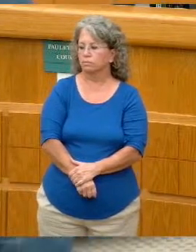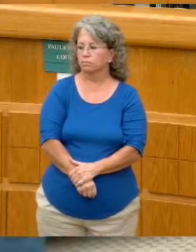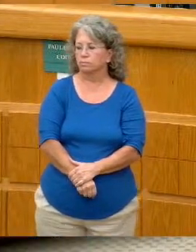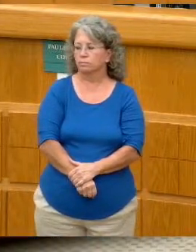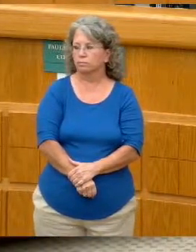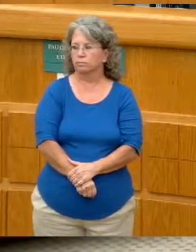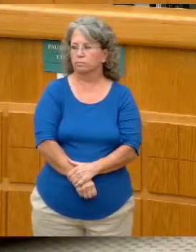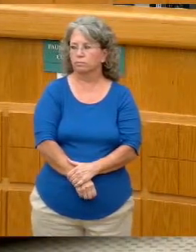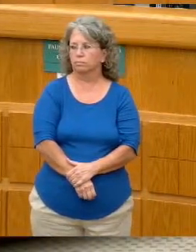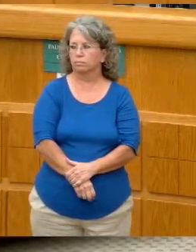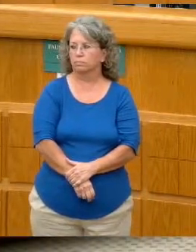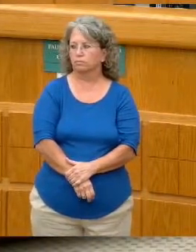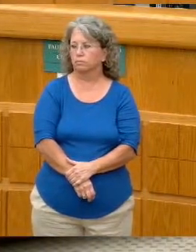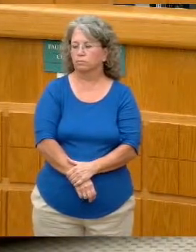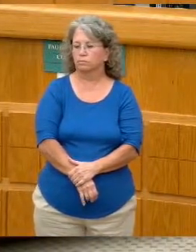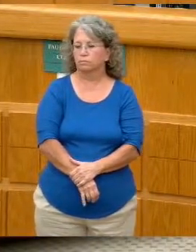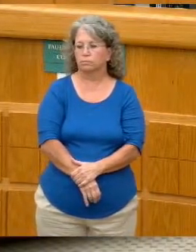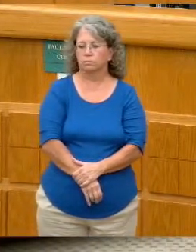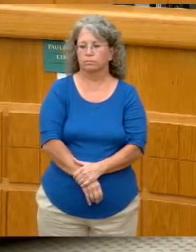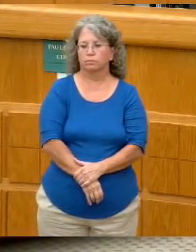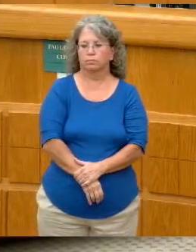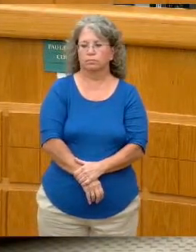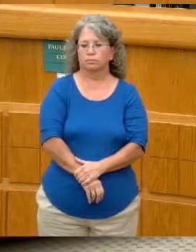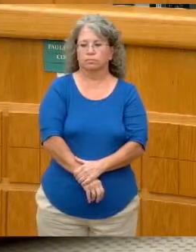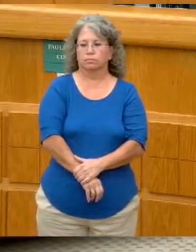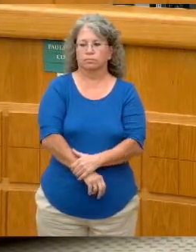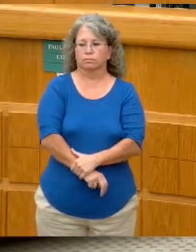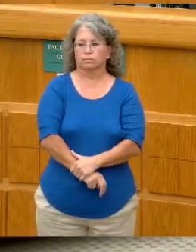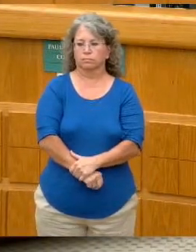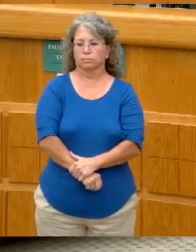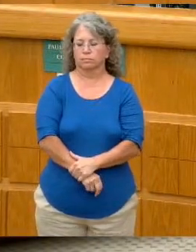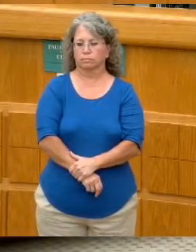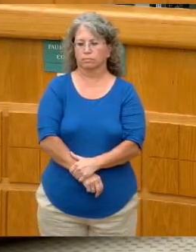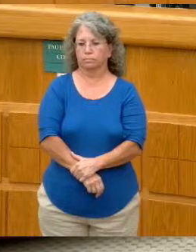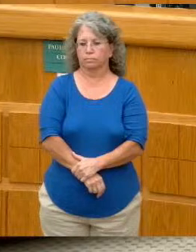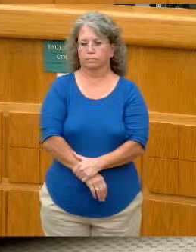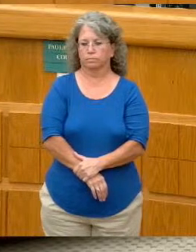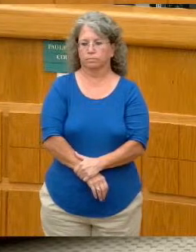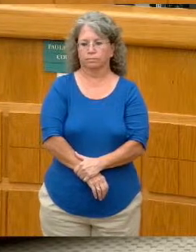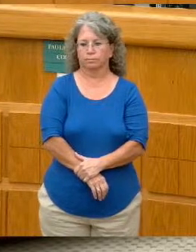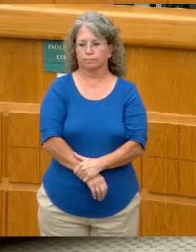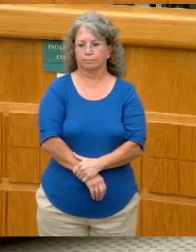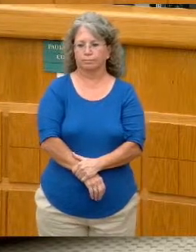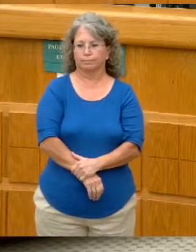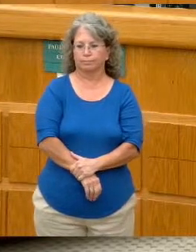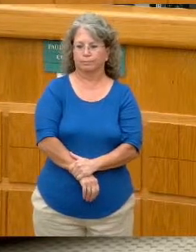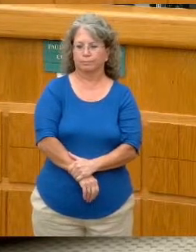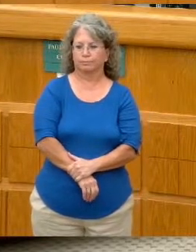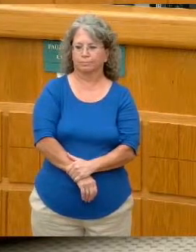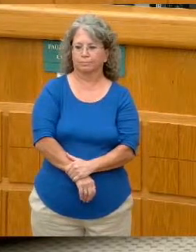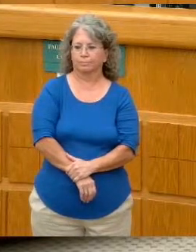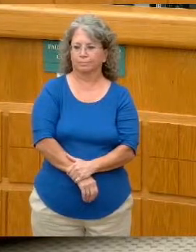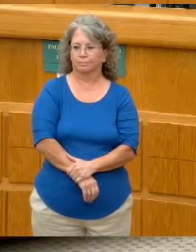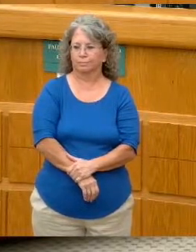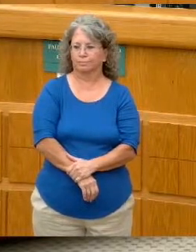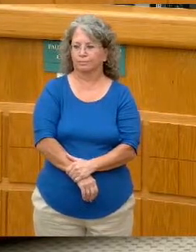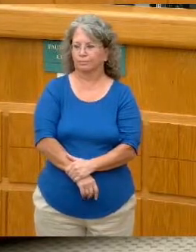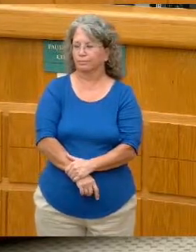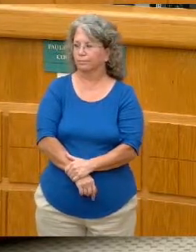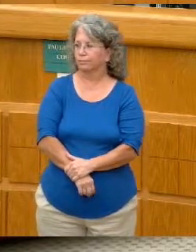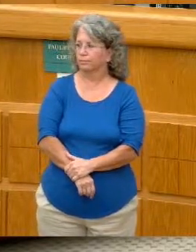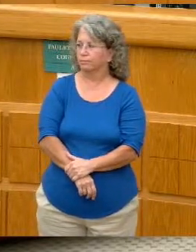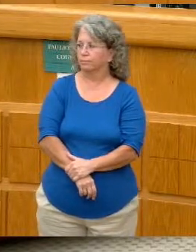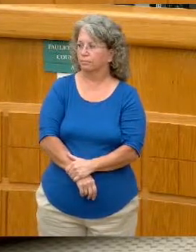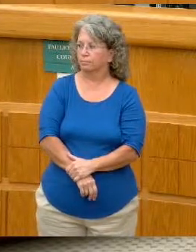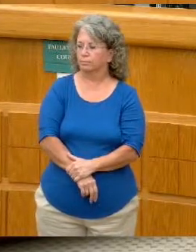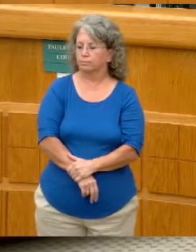pero su esposo, quien se encontraba en sus años 30, perdió la vida por complicaciones del virus. Esas son las situaciones como las que